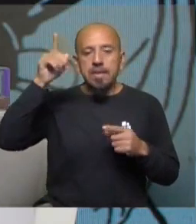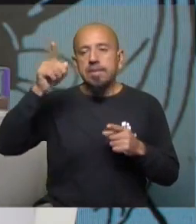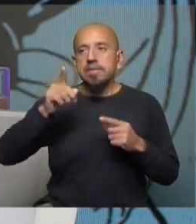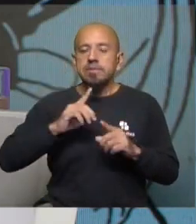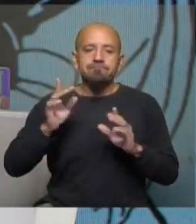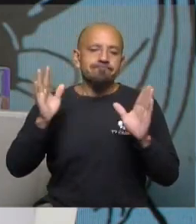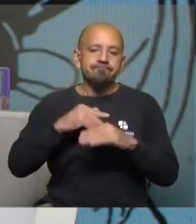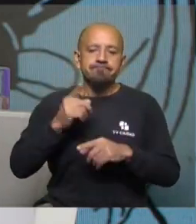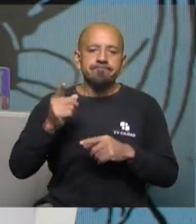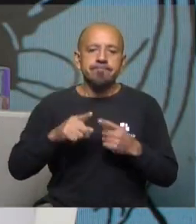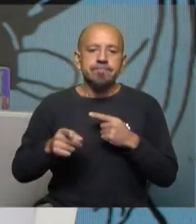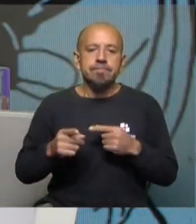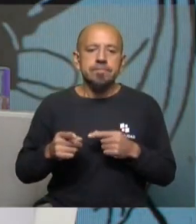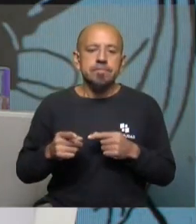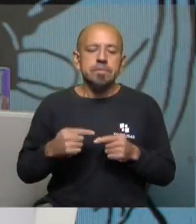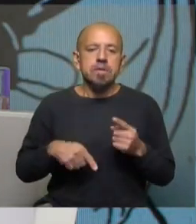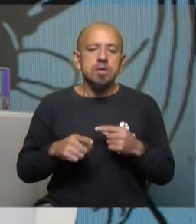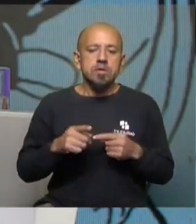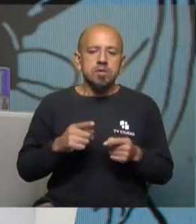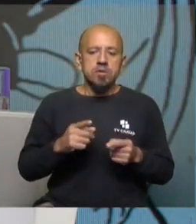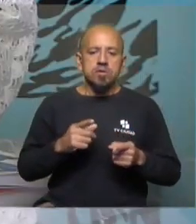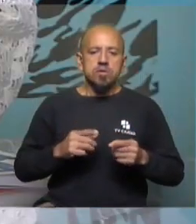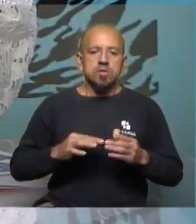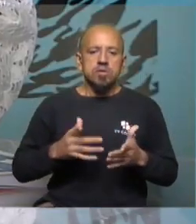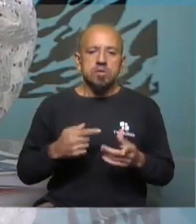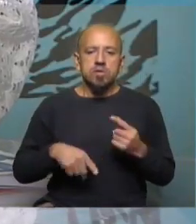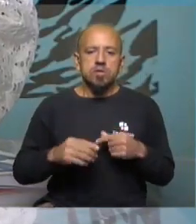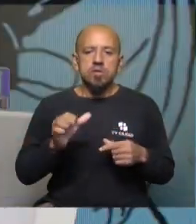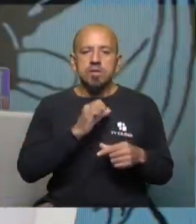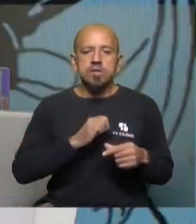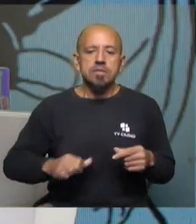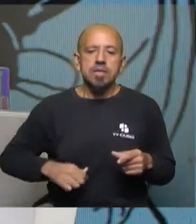de la vida que fueron sorprendentes no resultó de esa manera